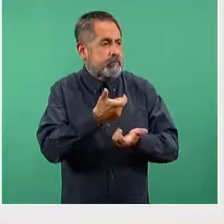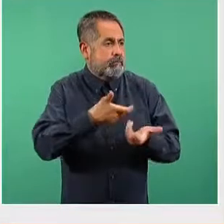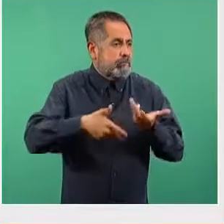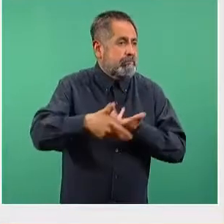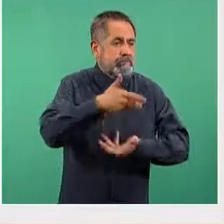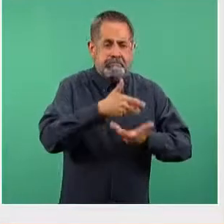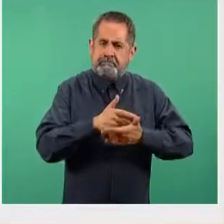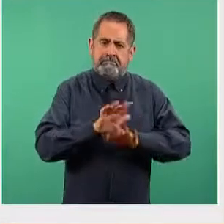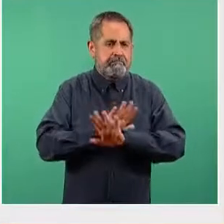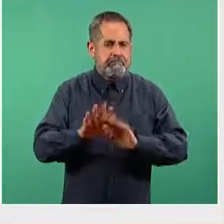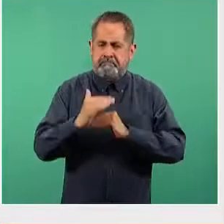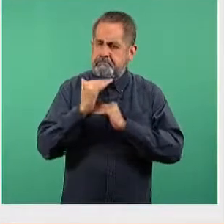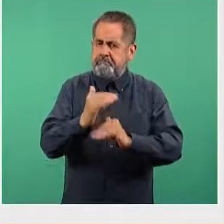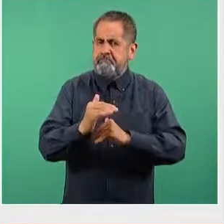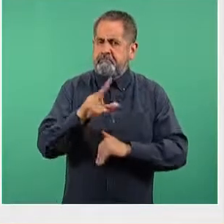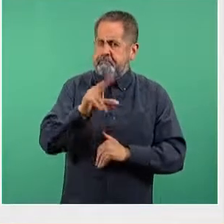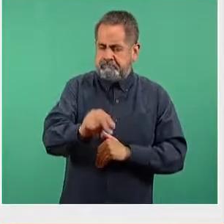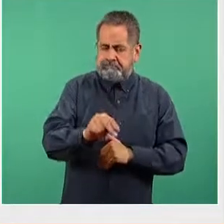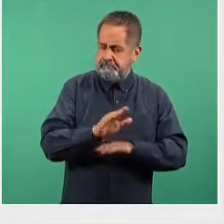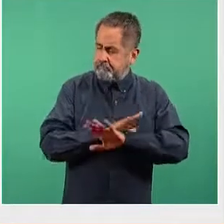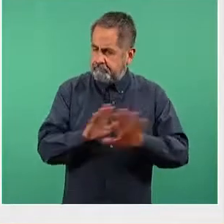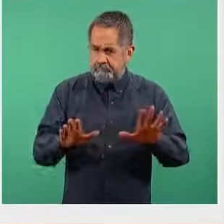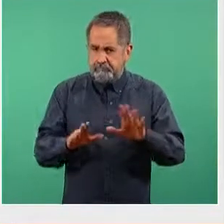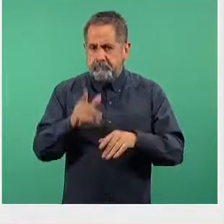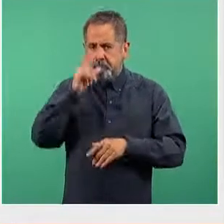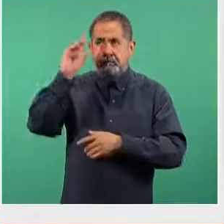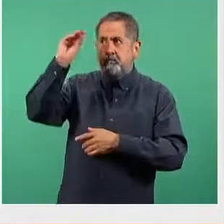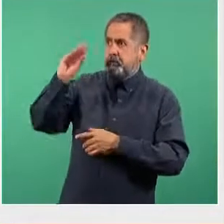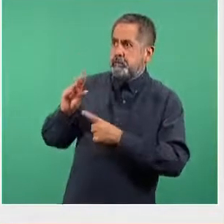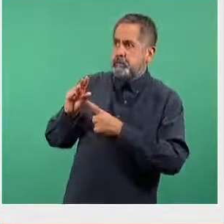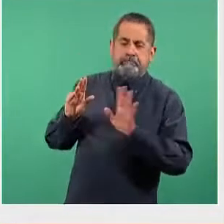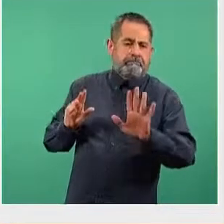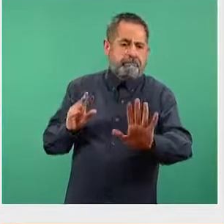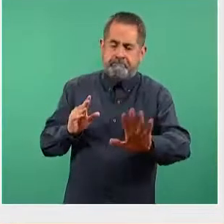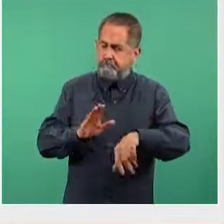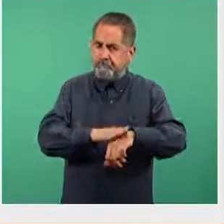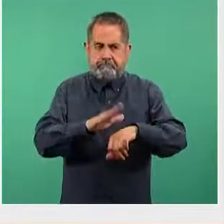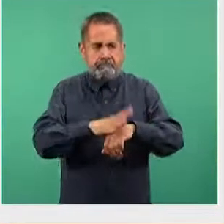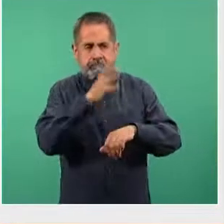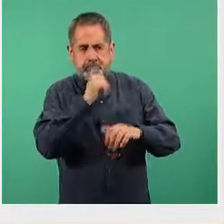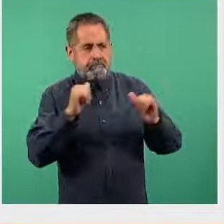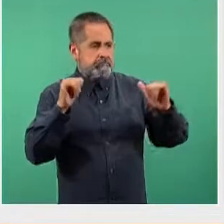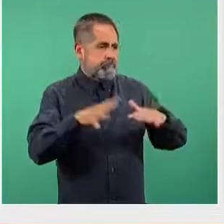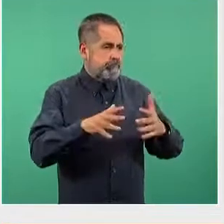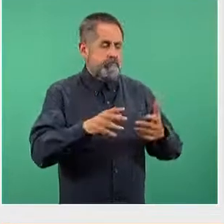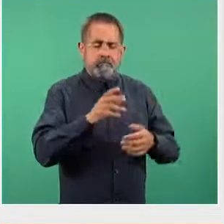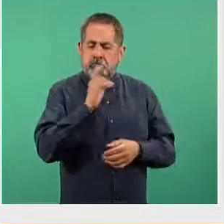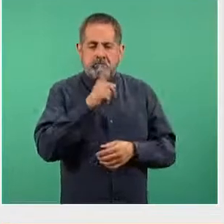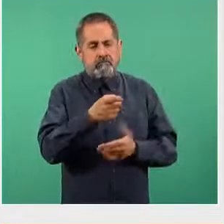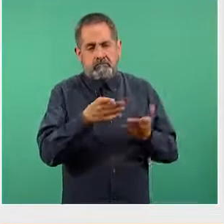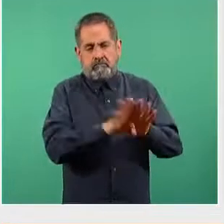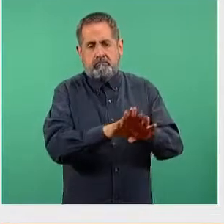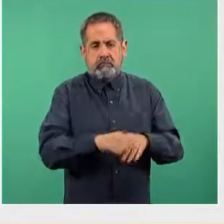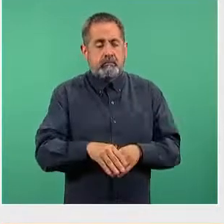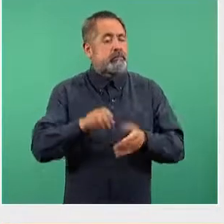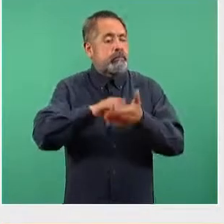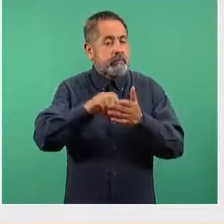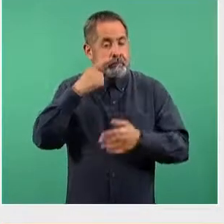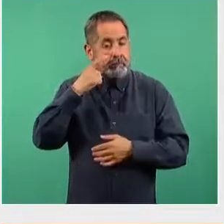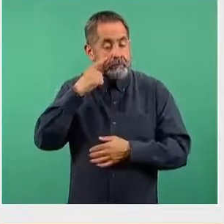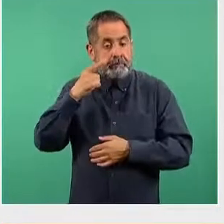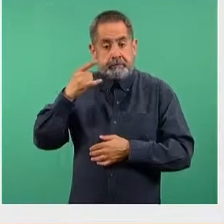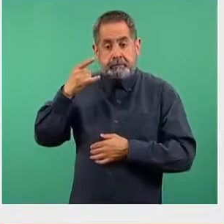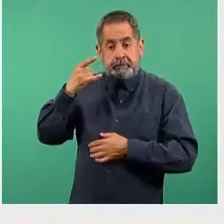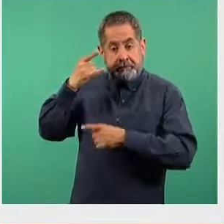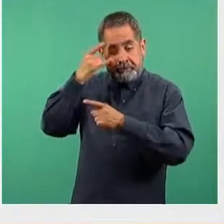de lo sugerido o recomendado por el semáforo epidémico. Es decir, cuando Campeche